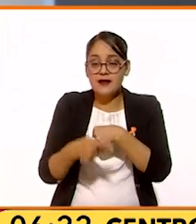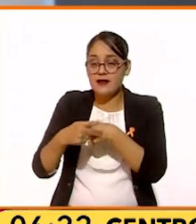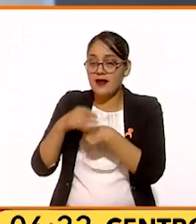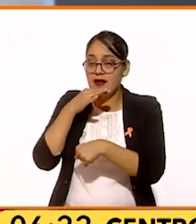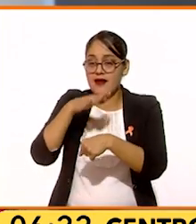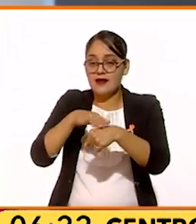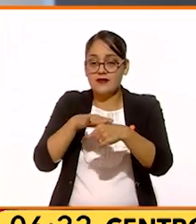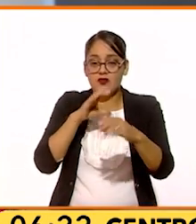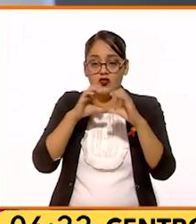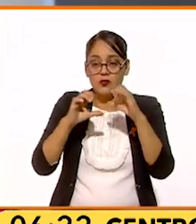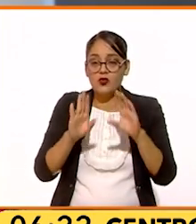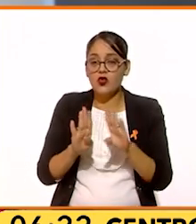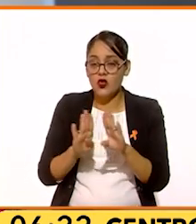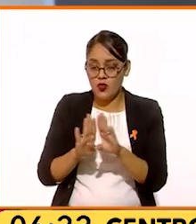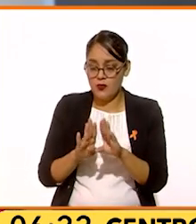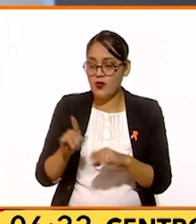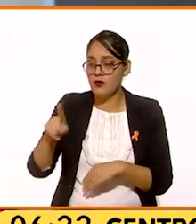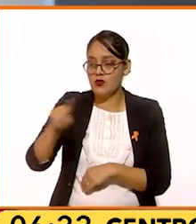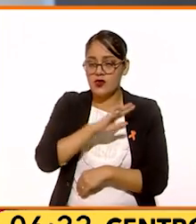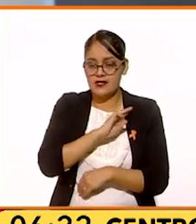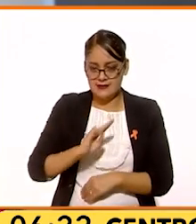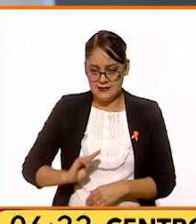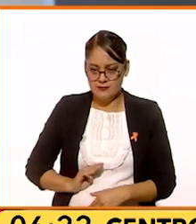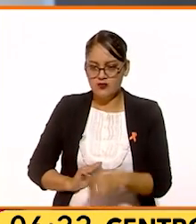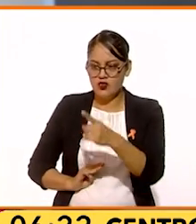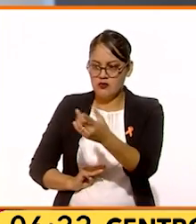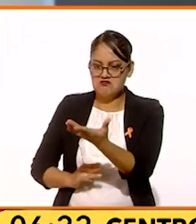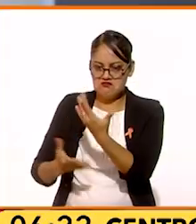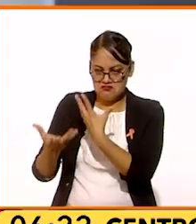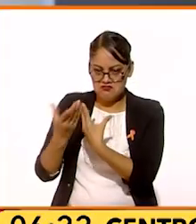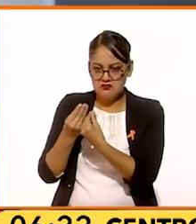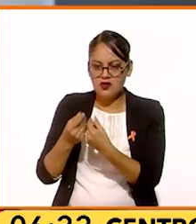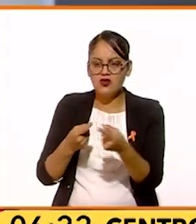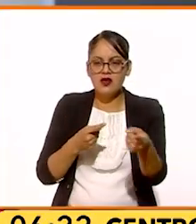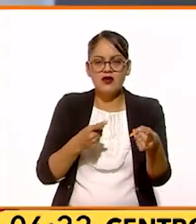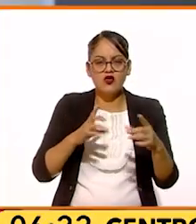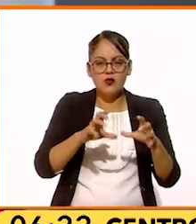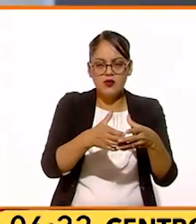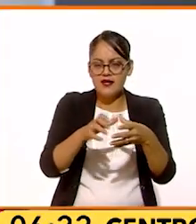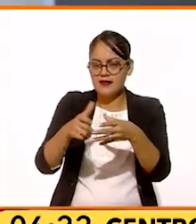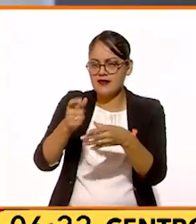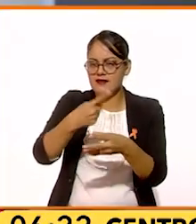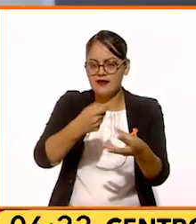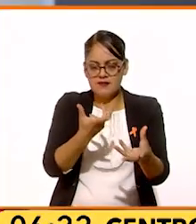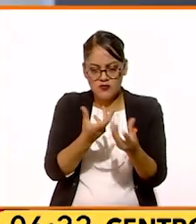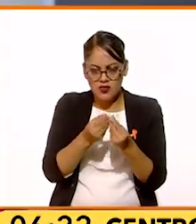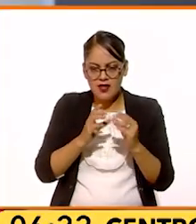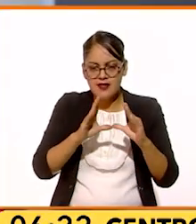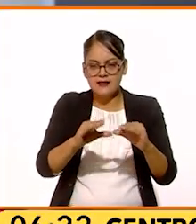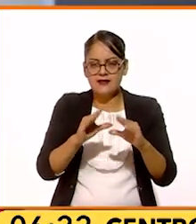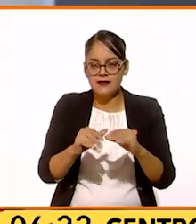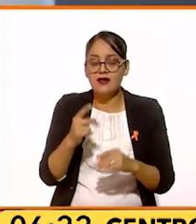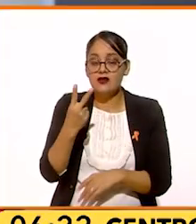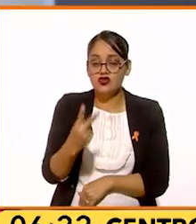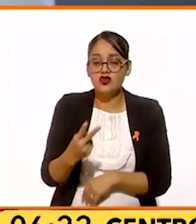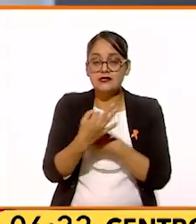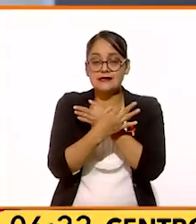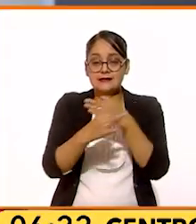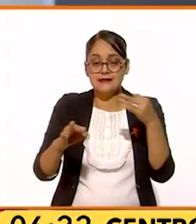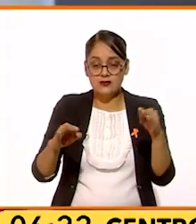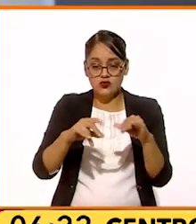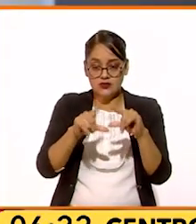a través de la participación municipal y la movilización comunitaria. Hicimos 2 jornadas nacionales de lucha contra el